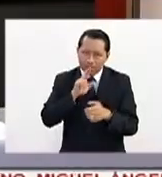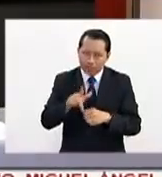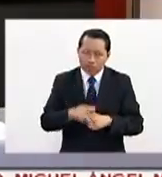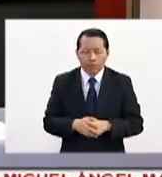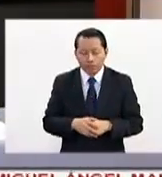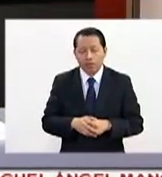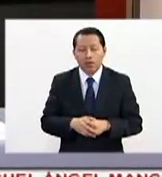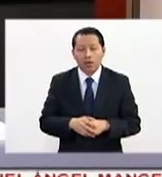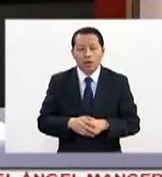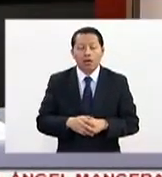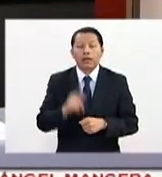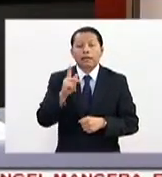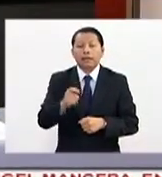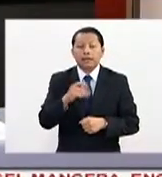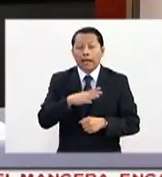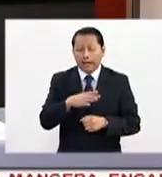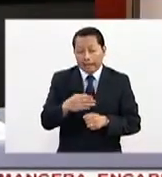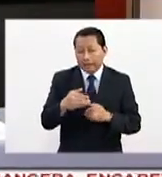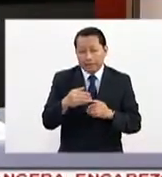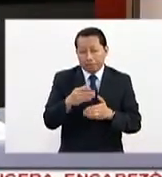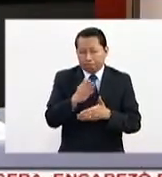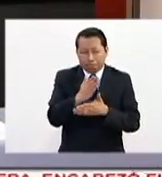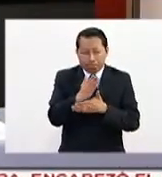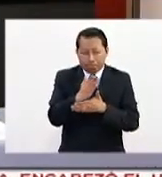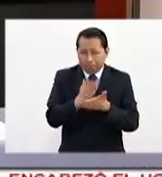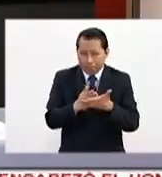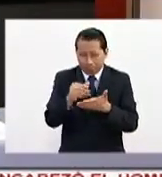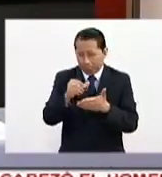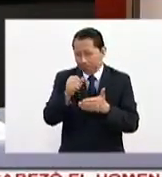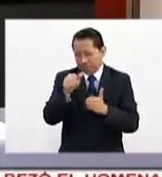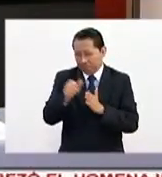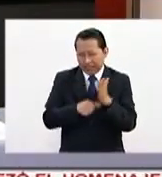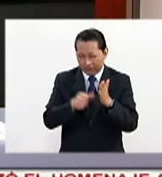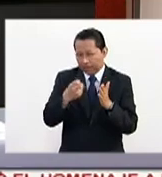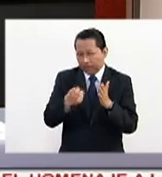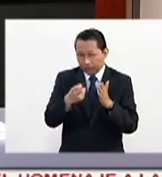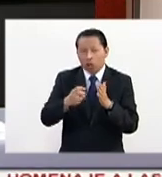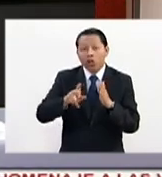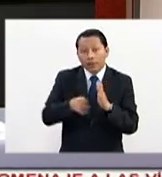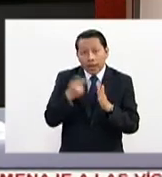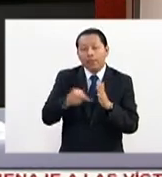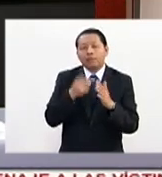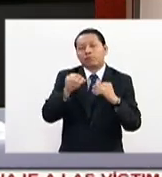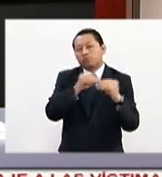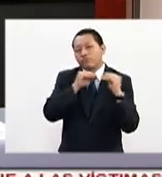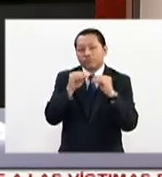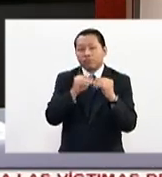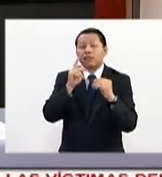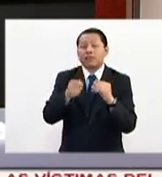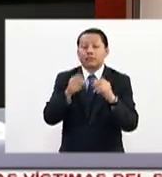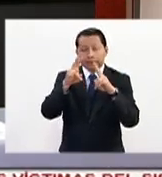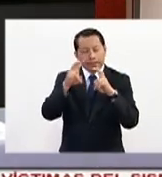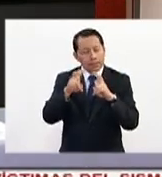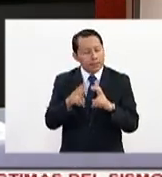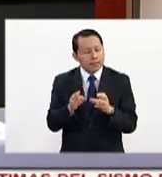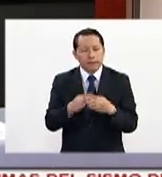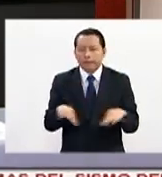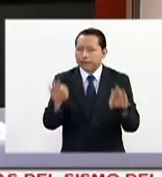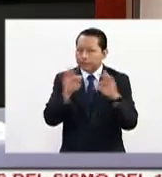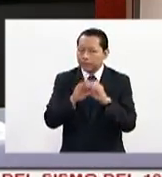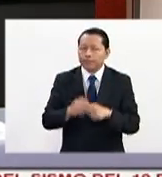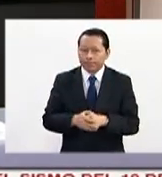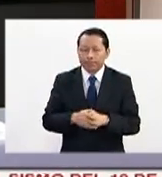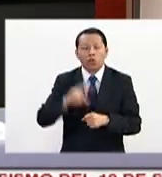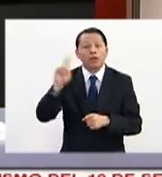Por cierto, a mediados de este mes iniciará otra ronda de renegociación. Muy atentos, ya que se tocarán temas muy sensibles.